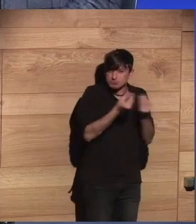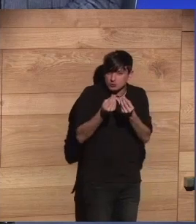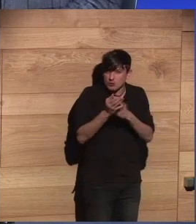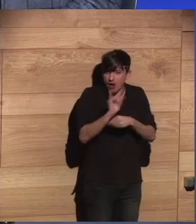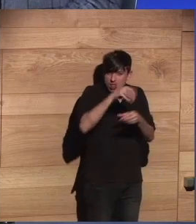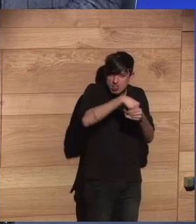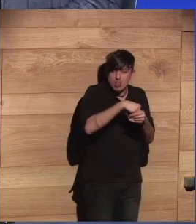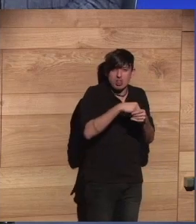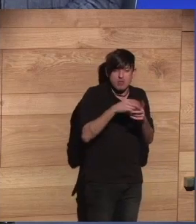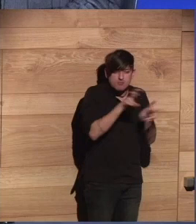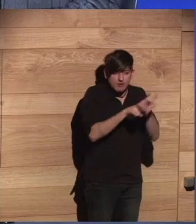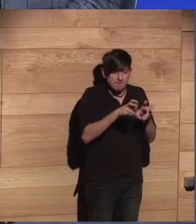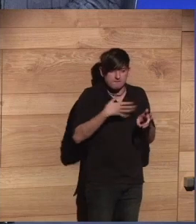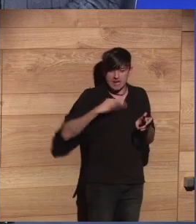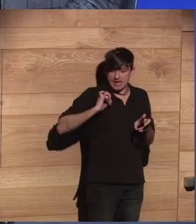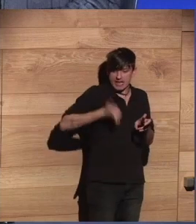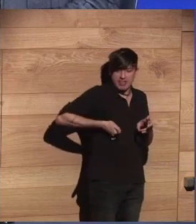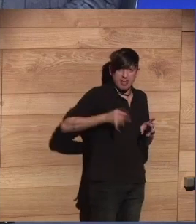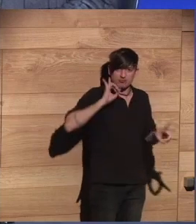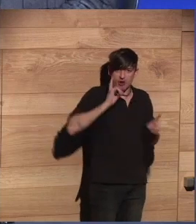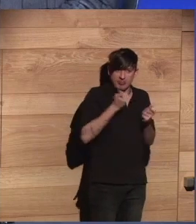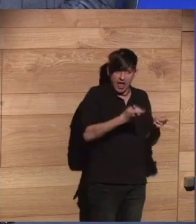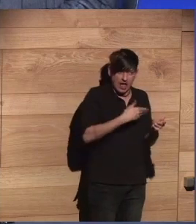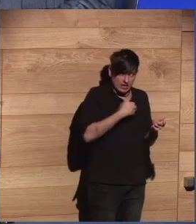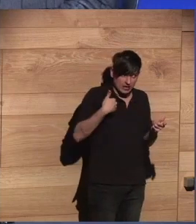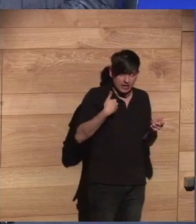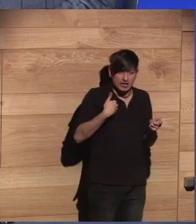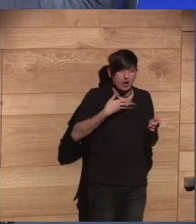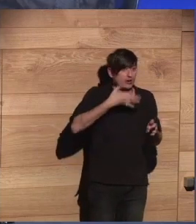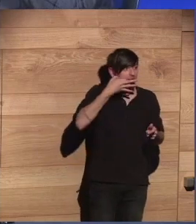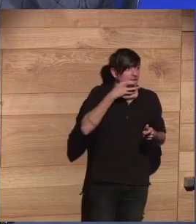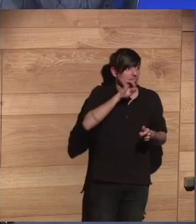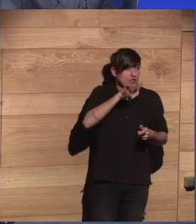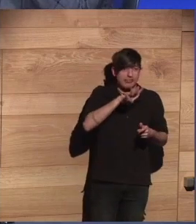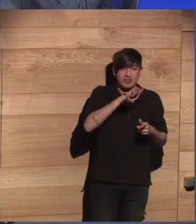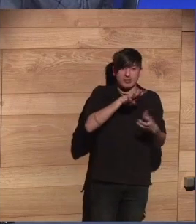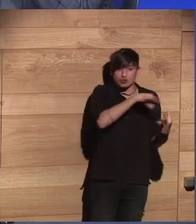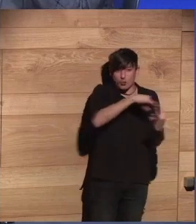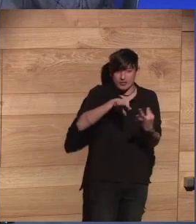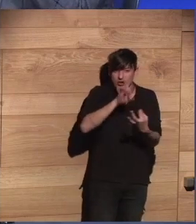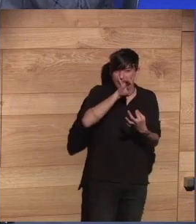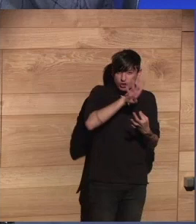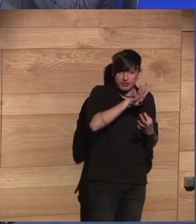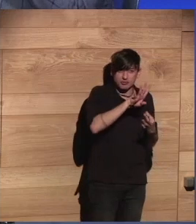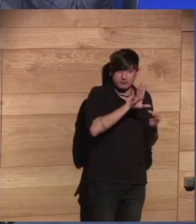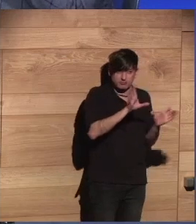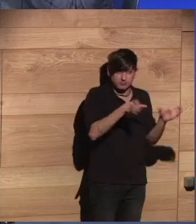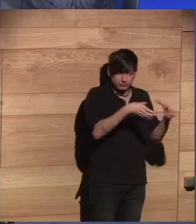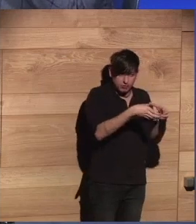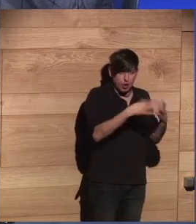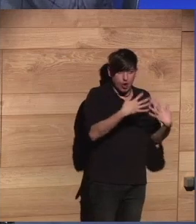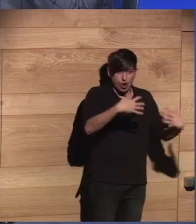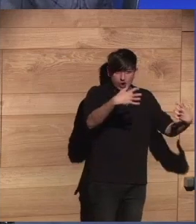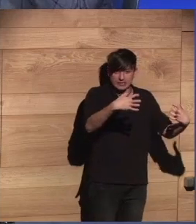buscando precisamente eso, darle más riqueza sonora. El ensemble original son unos 14 instrumentos, si no me equivoco, y ahora pues hablamos de una